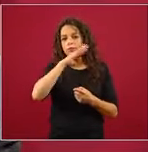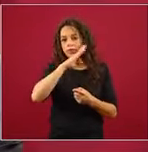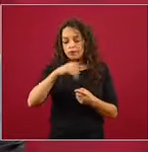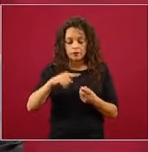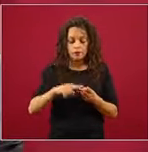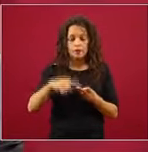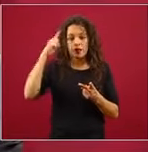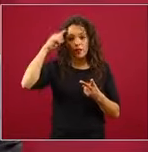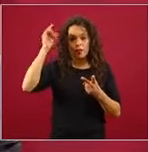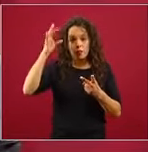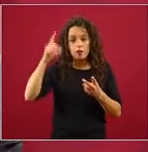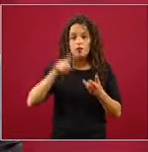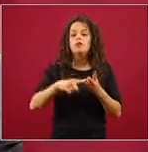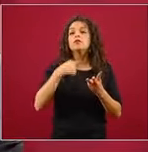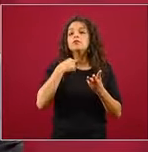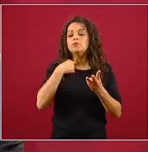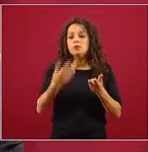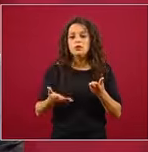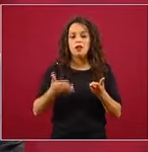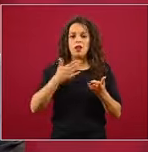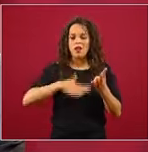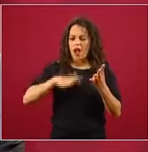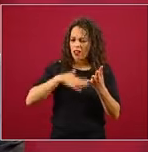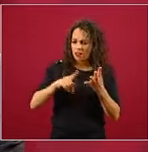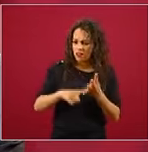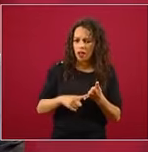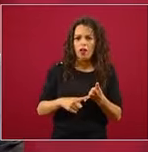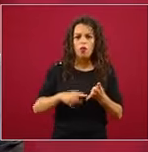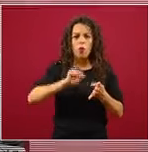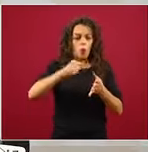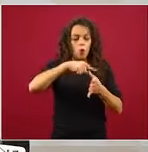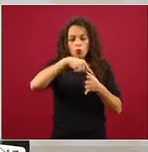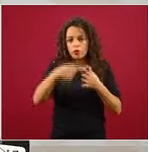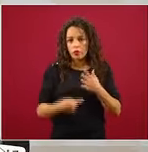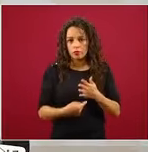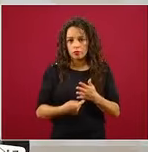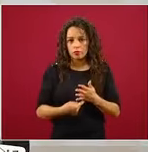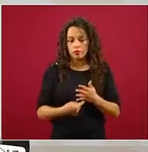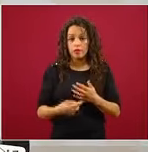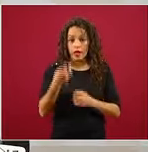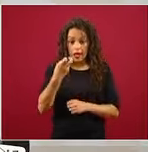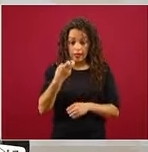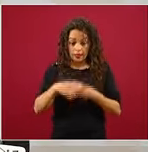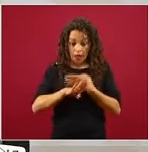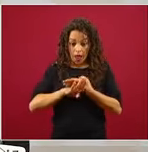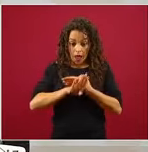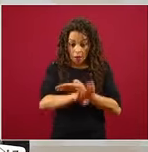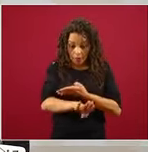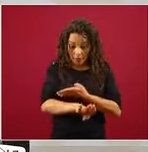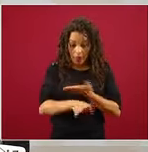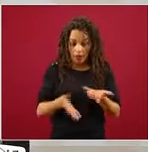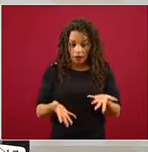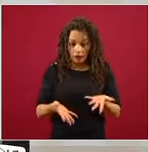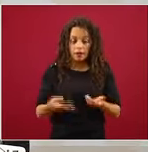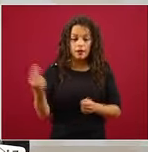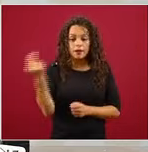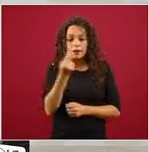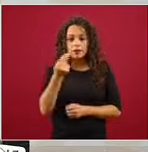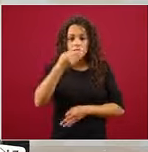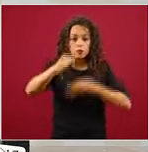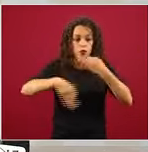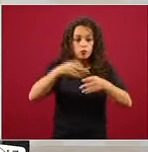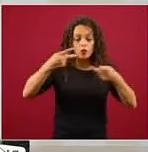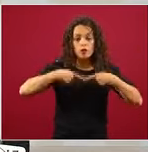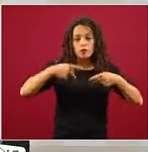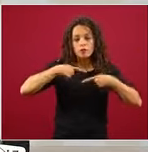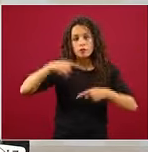fatiga y otros. Y entonces la promoción de la salud lo que busca es que haya conciencia comunitaria